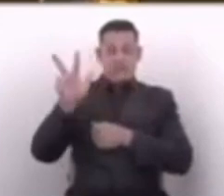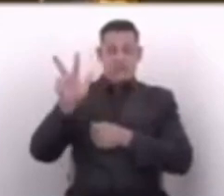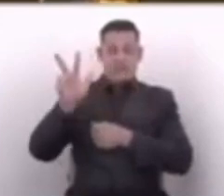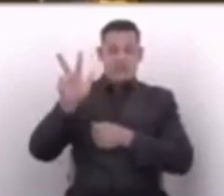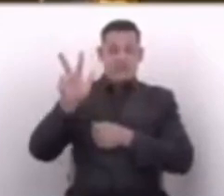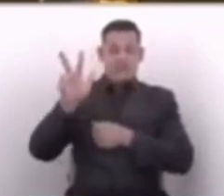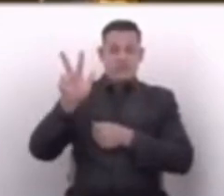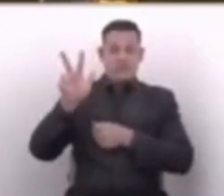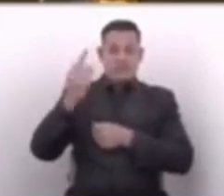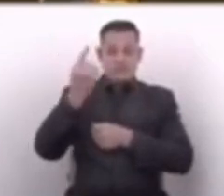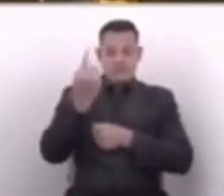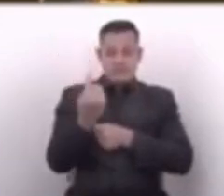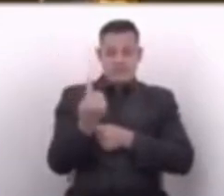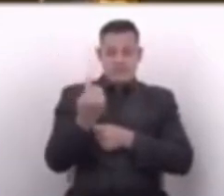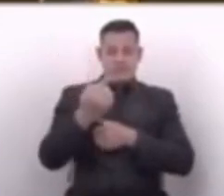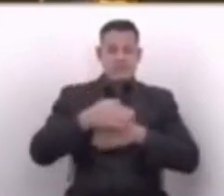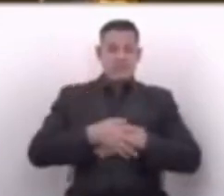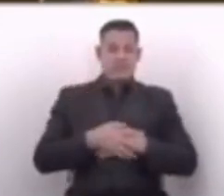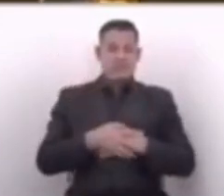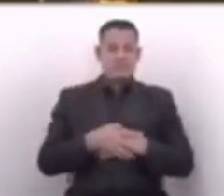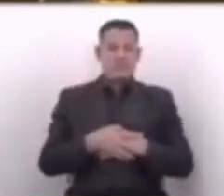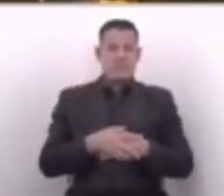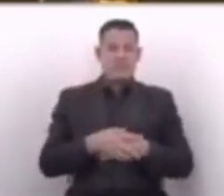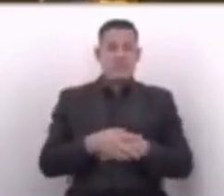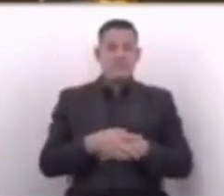5.433 personas.